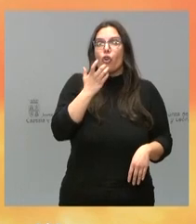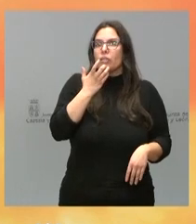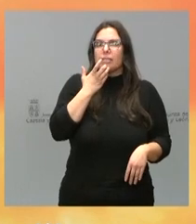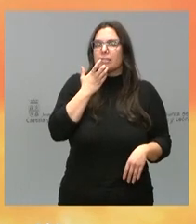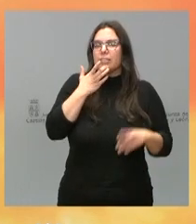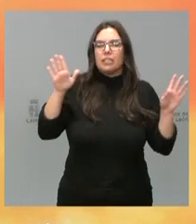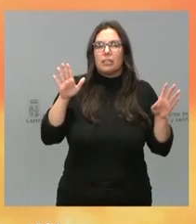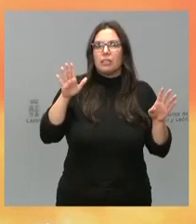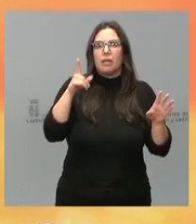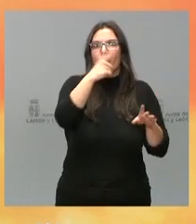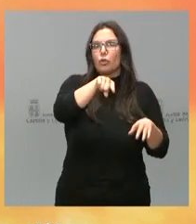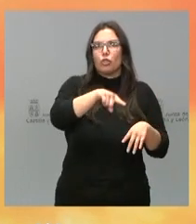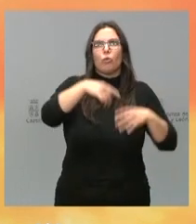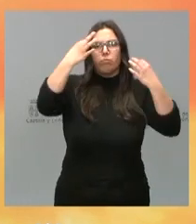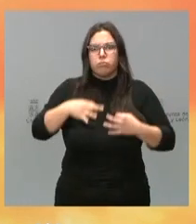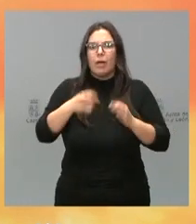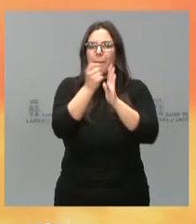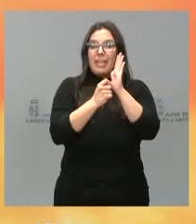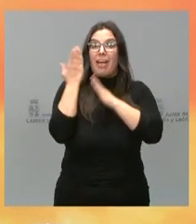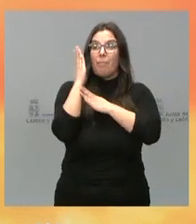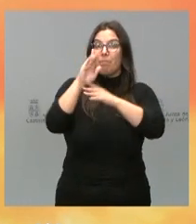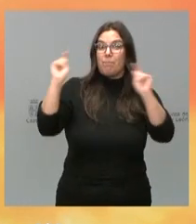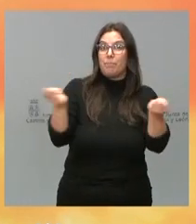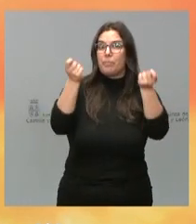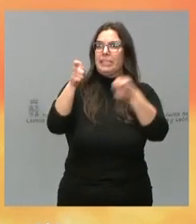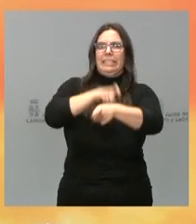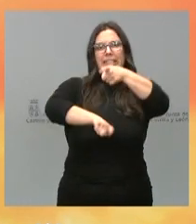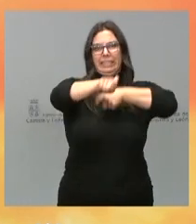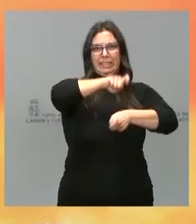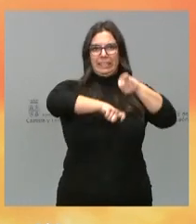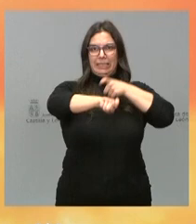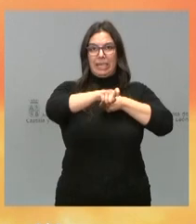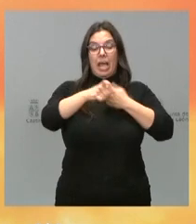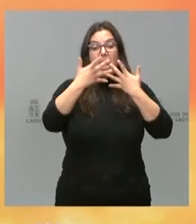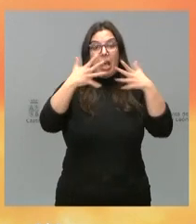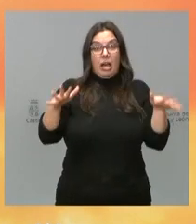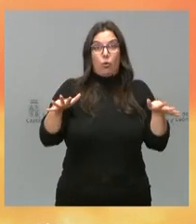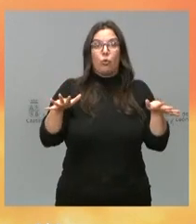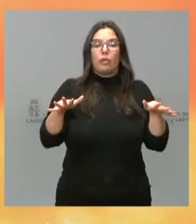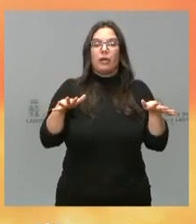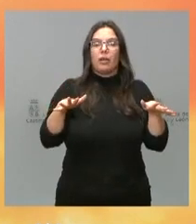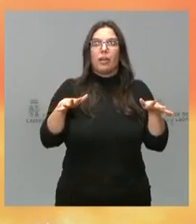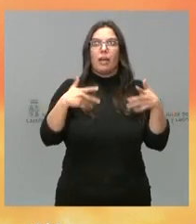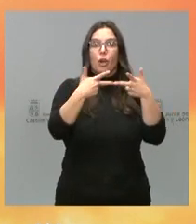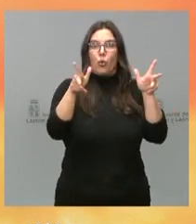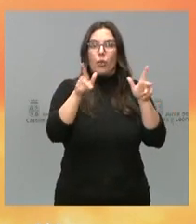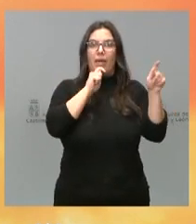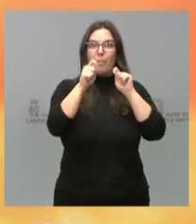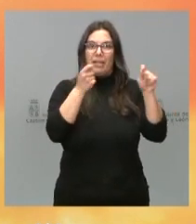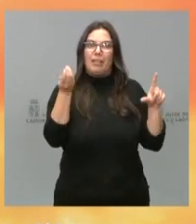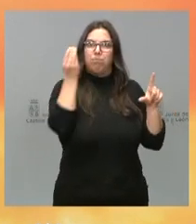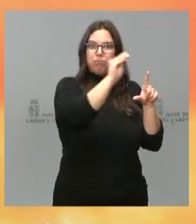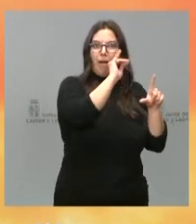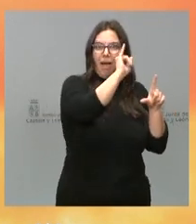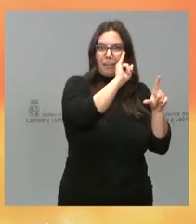ustedes echan para atrás esas medidas que presentaron una rueda de prensa y que aunque la rueda de prensa esté colgada en la web eso no va